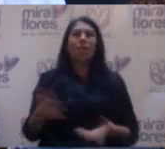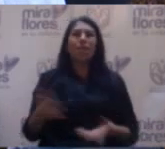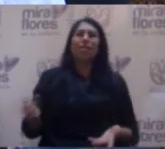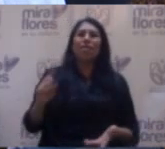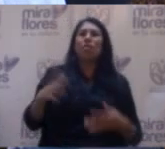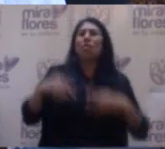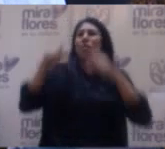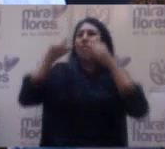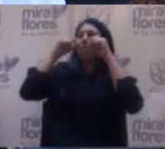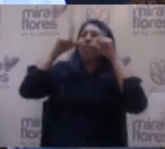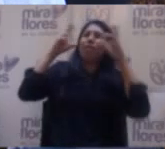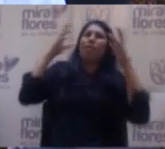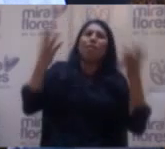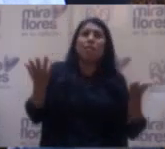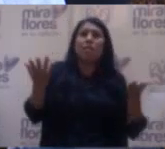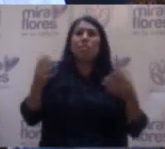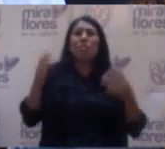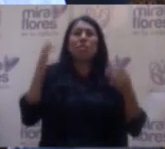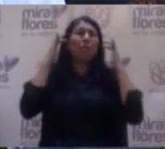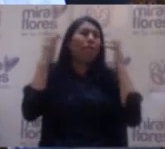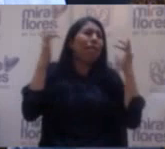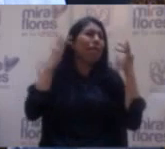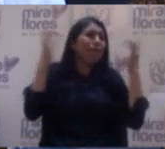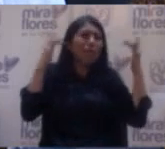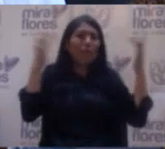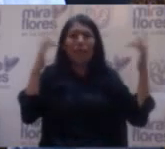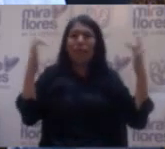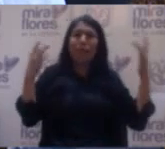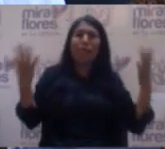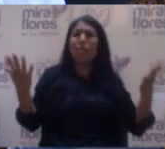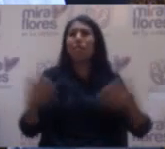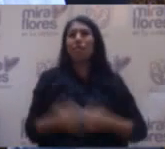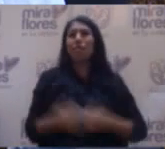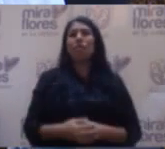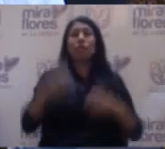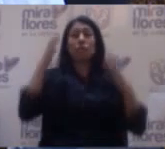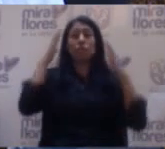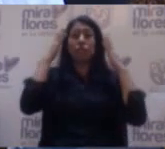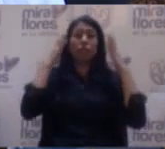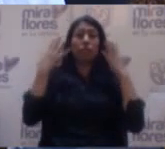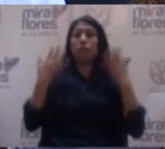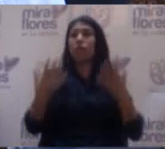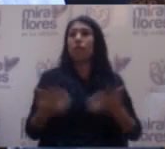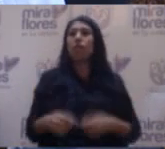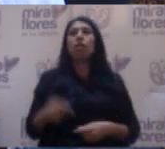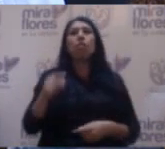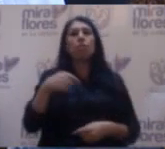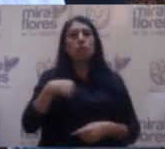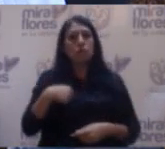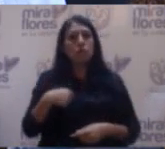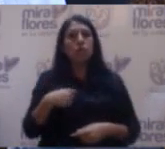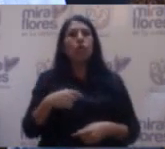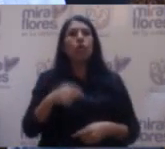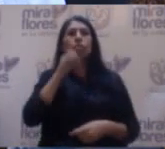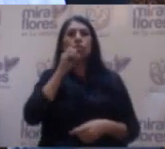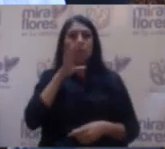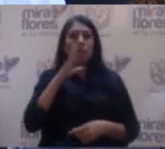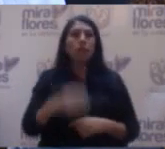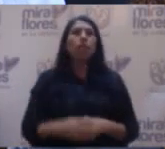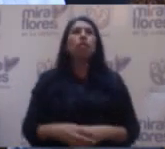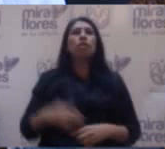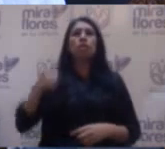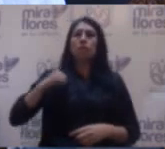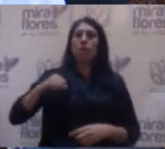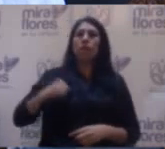es de temprano, y se despierte con ruidos molestos tales como las alarmas que son estresantes. Por eso, señor alcalde, no porque esté en contra